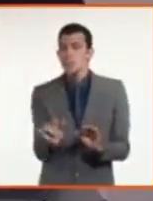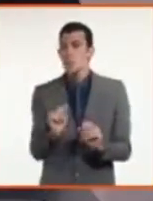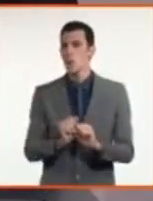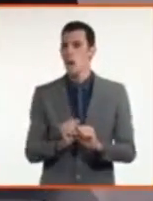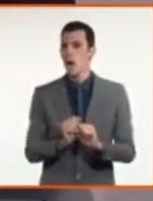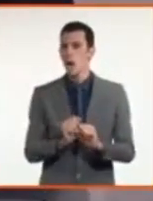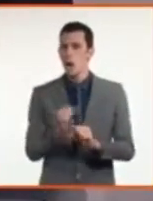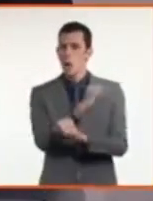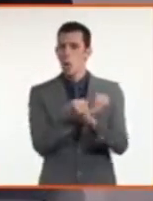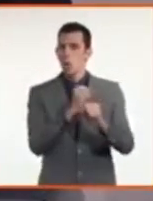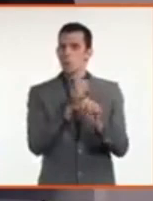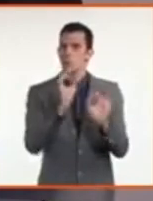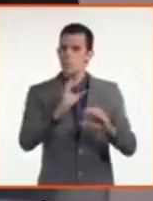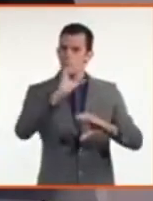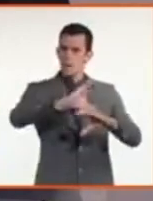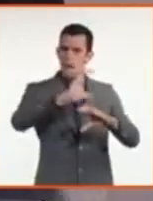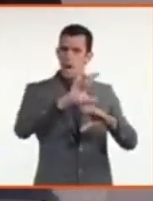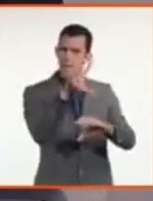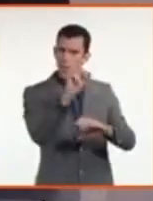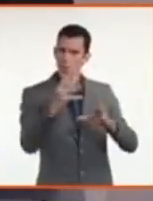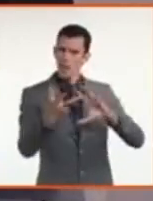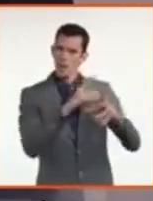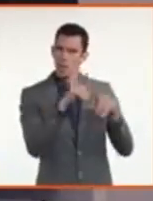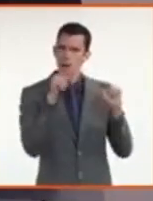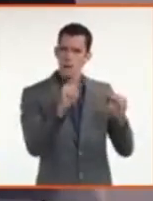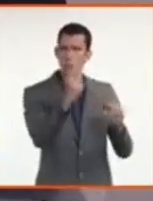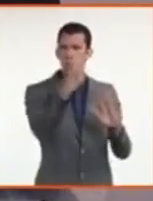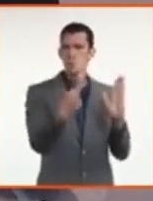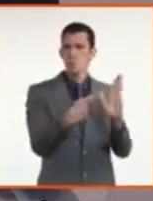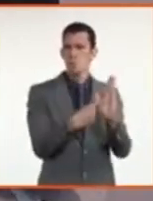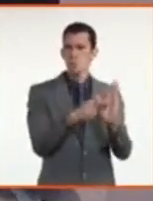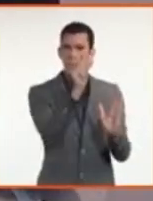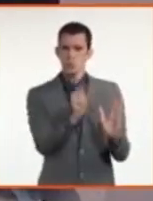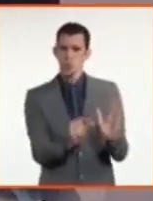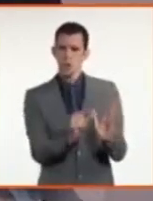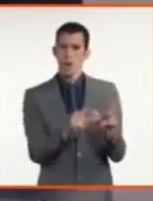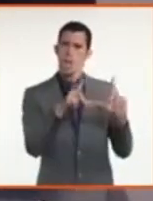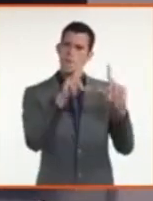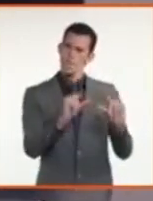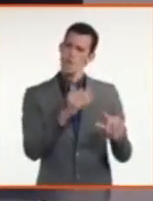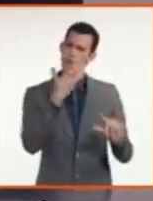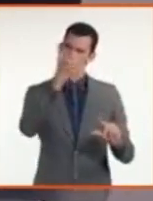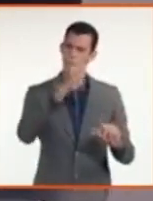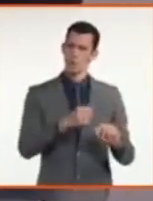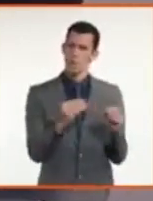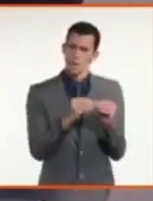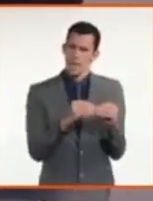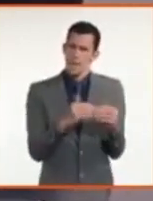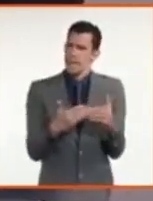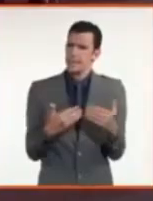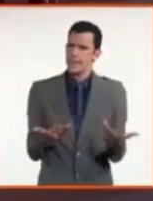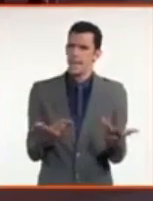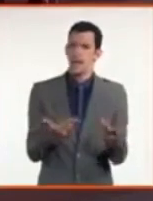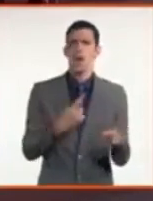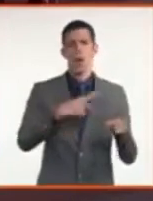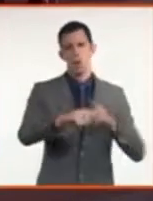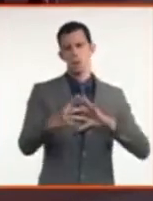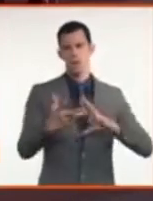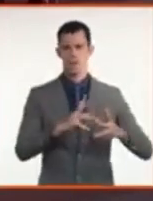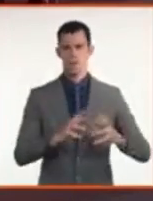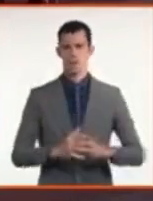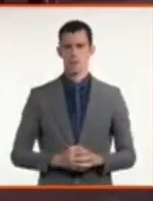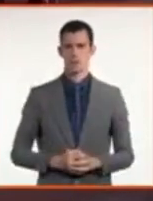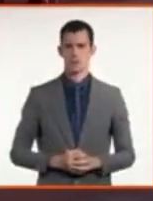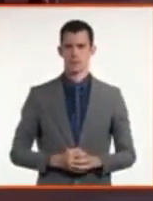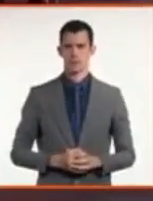la vista futuro que tenemos con el mercado cambiario en ese superávit que debe generar para poder incrementar la oferta en pesos no podemos utilizar el dólar entonces el dólar